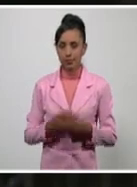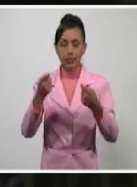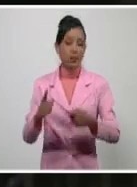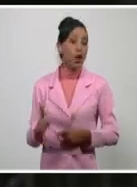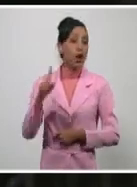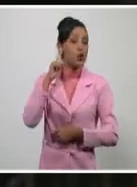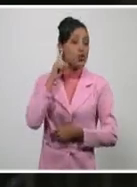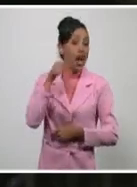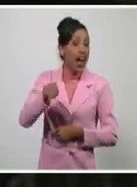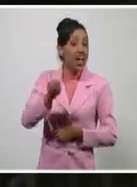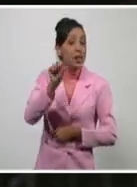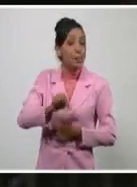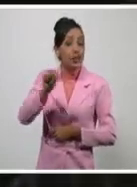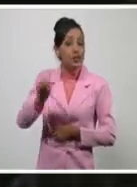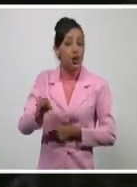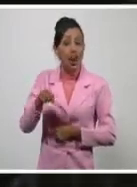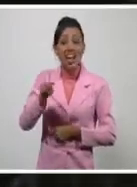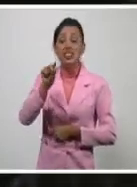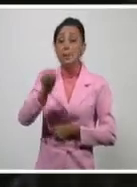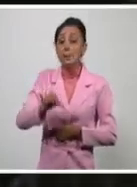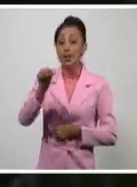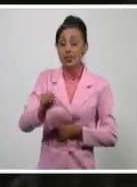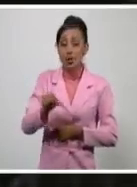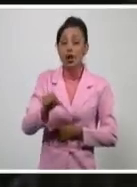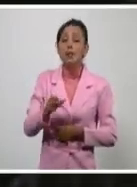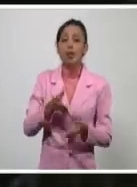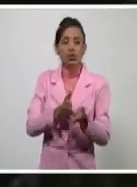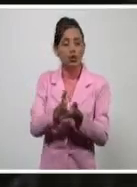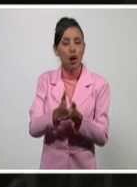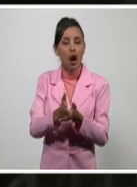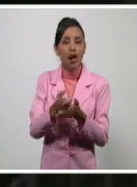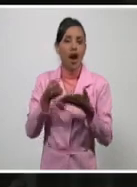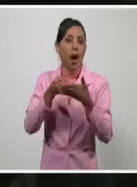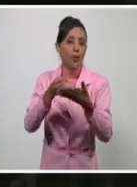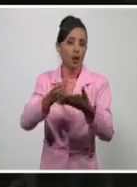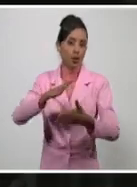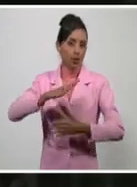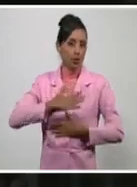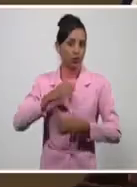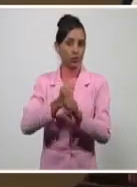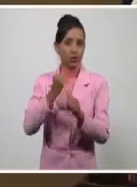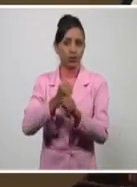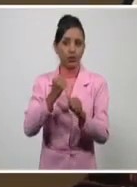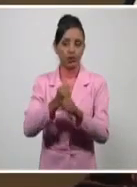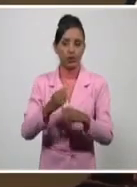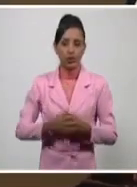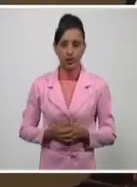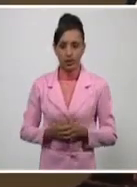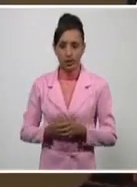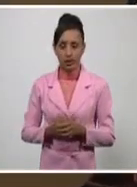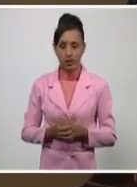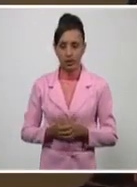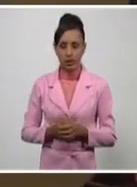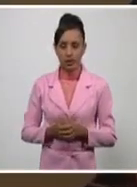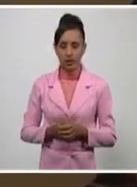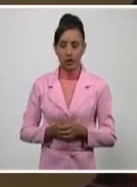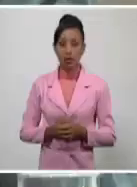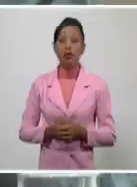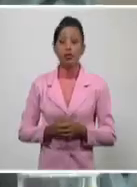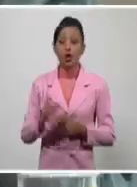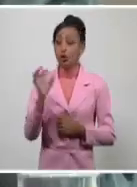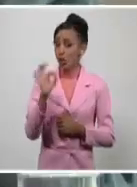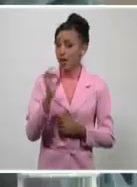esas personas, a las personas que están dando sus motivos para seguir apoyando lo que estamos haciendo, lo que estamos intentando construir. Presumiblemente todavía quedará mucho